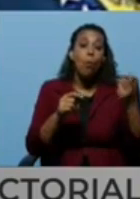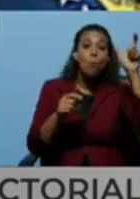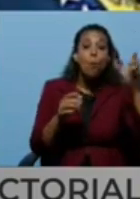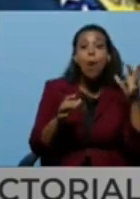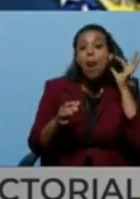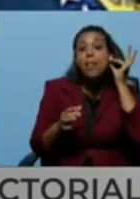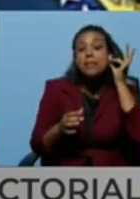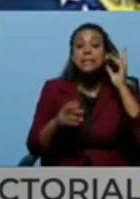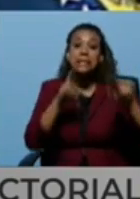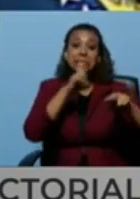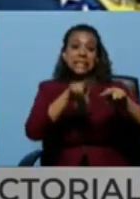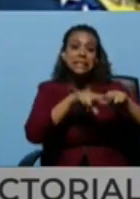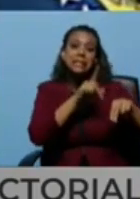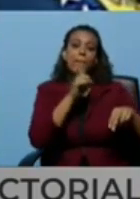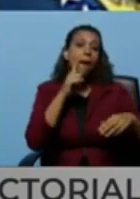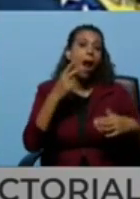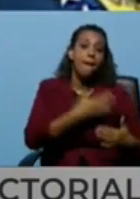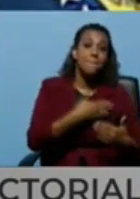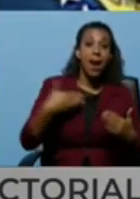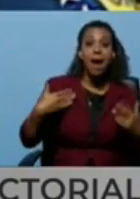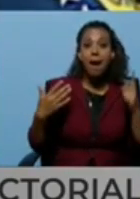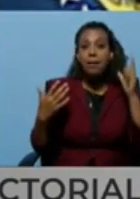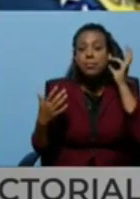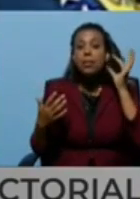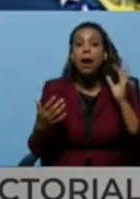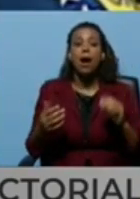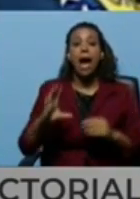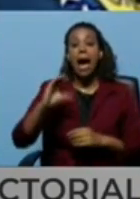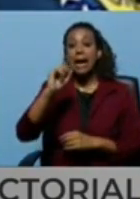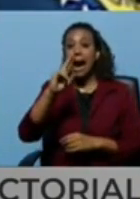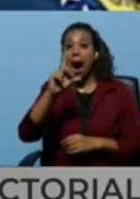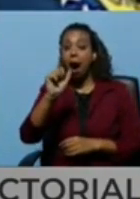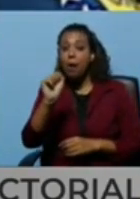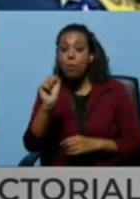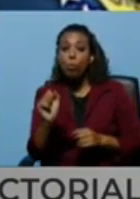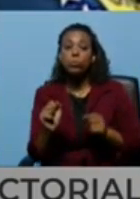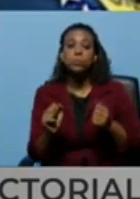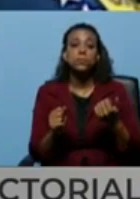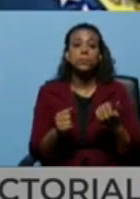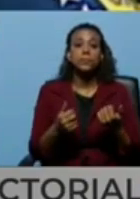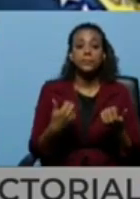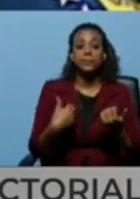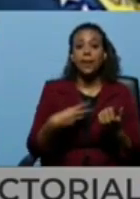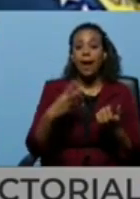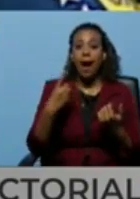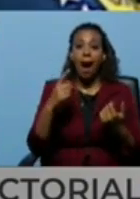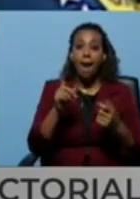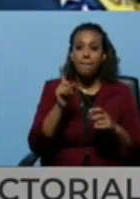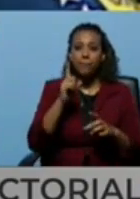aparece María Teresa Clavijo, con Carlos Andrade, alias Petare,